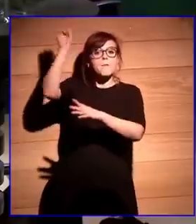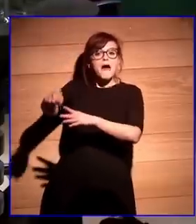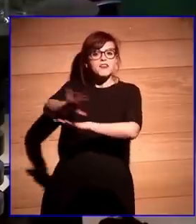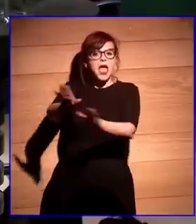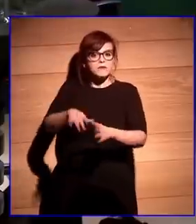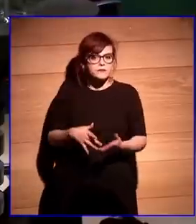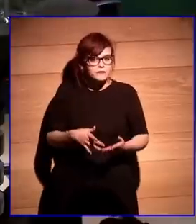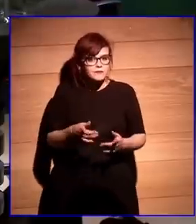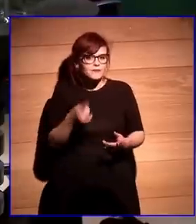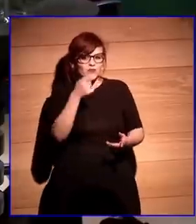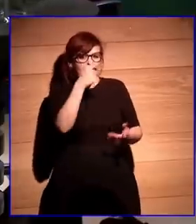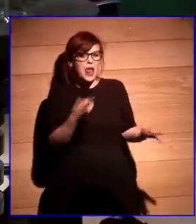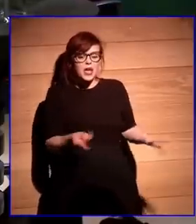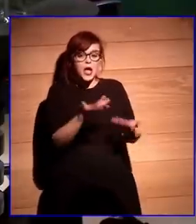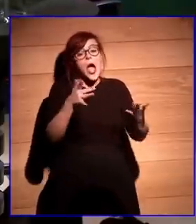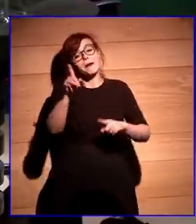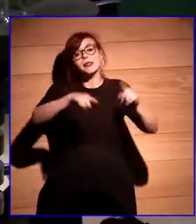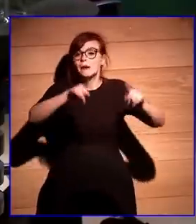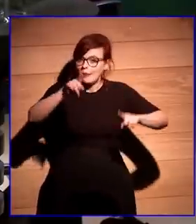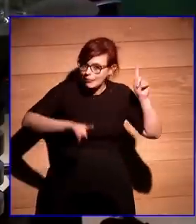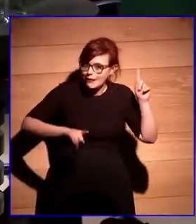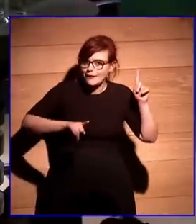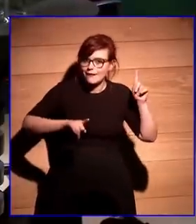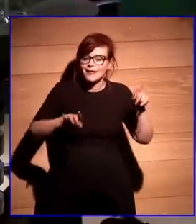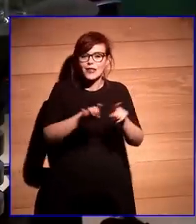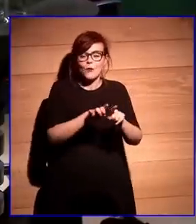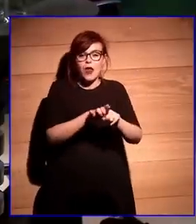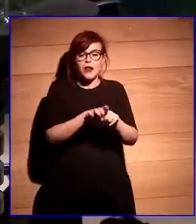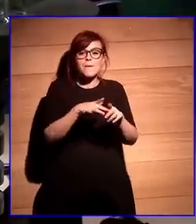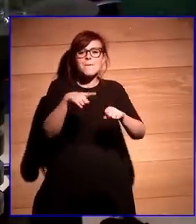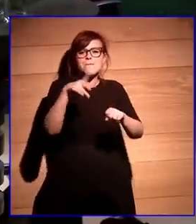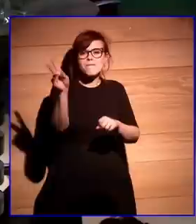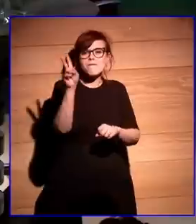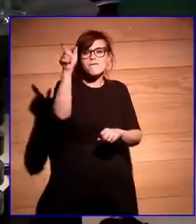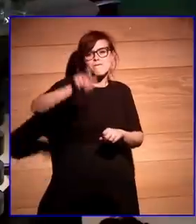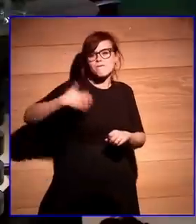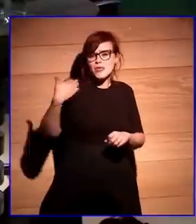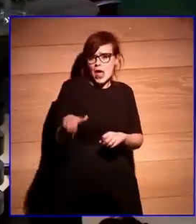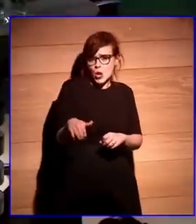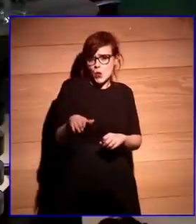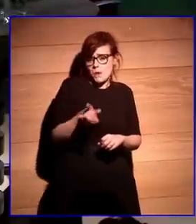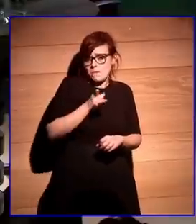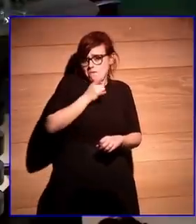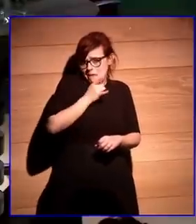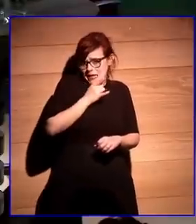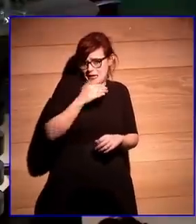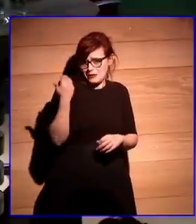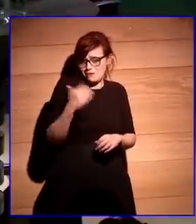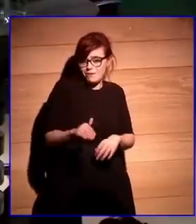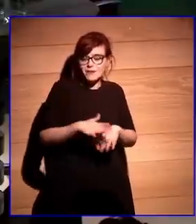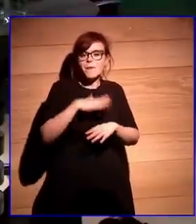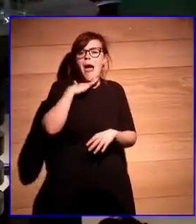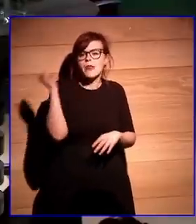está. Bueno, yo creo que, mira, otra de las características que podemos asignarle a cualquier villano absolutamente imprescindibles es la